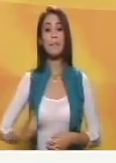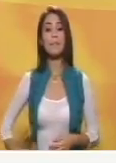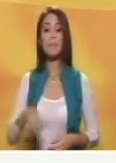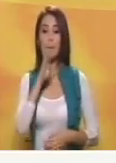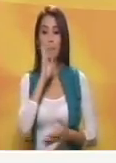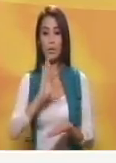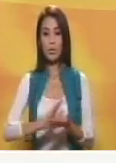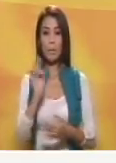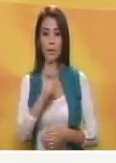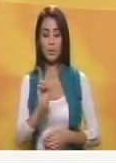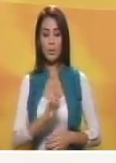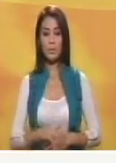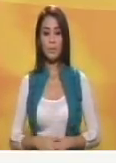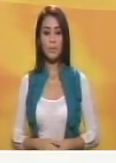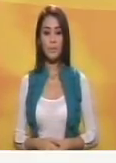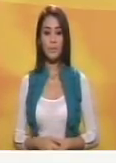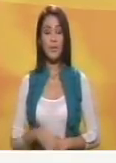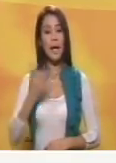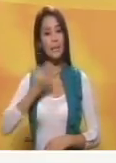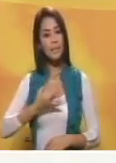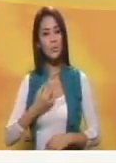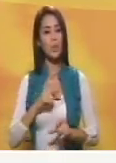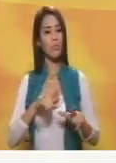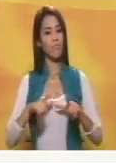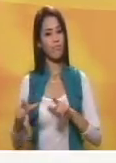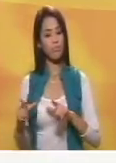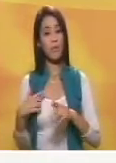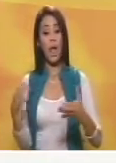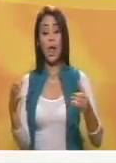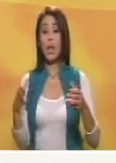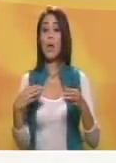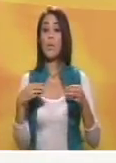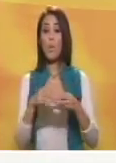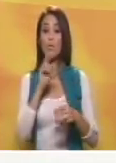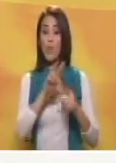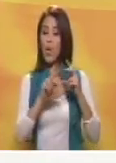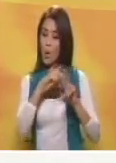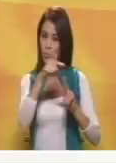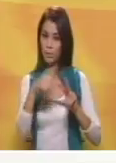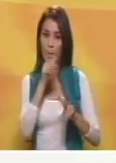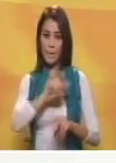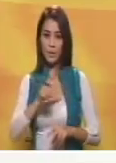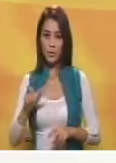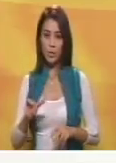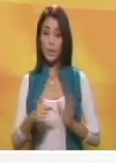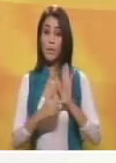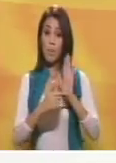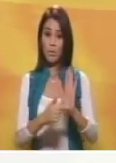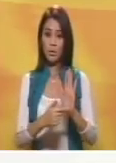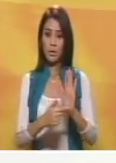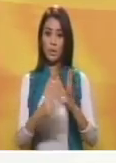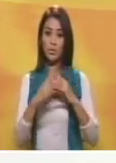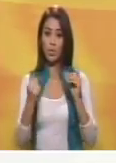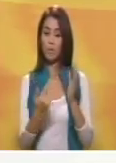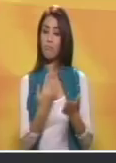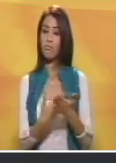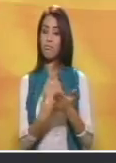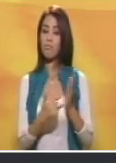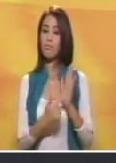Central de Venezuela, Nelson Meréndez. Aseguró que ya se encuentran detenidos 2 ciudadanos y que mostrarán las evidencias